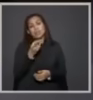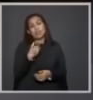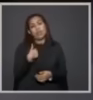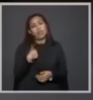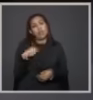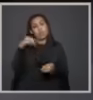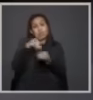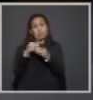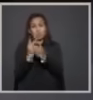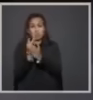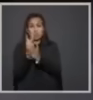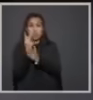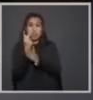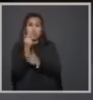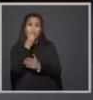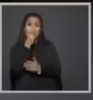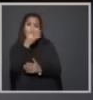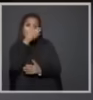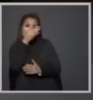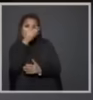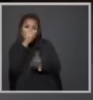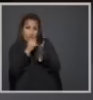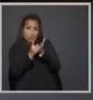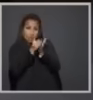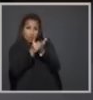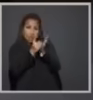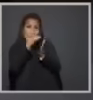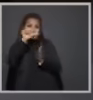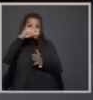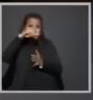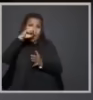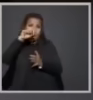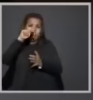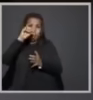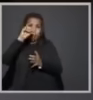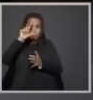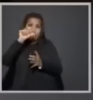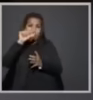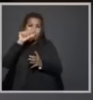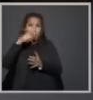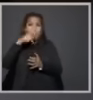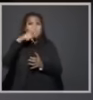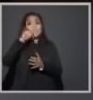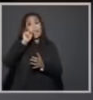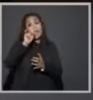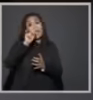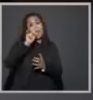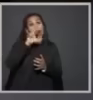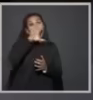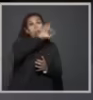sembramos esto y de esto comemos, porque no tenemos otra opción. Pero si nos meten a la cárcel,